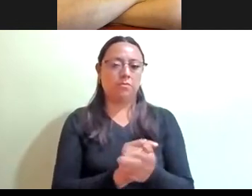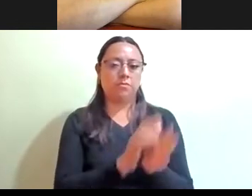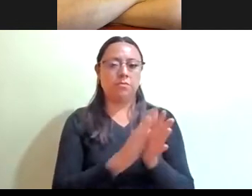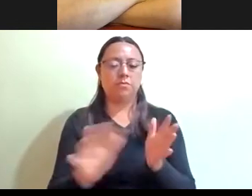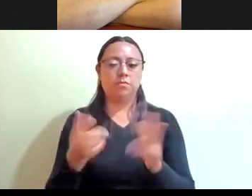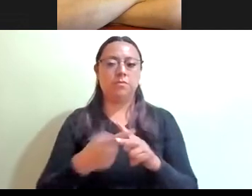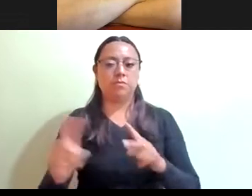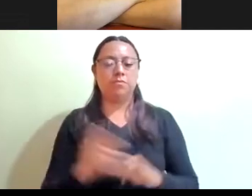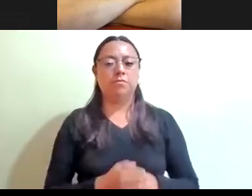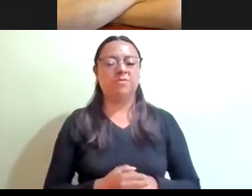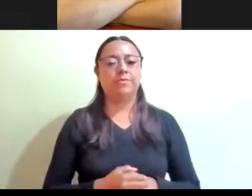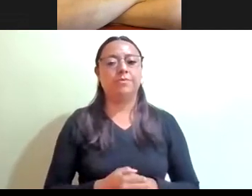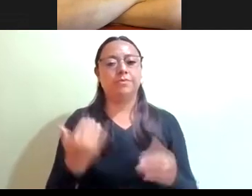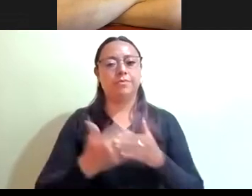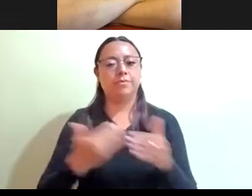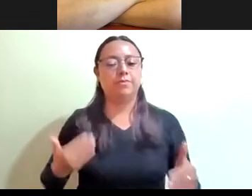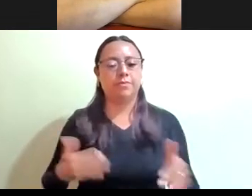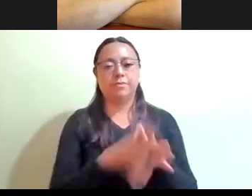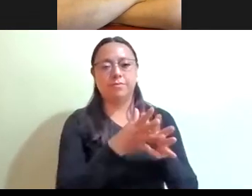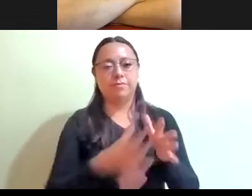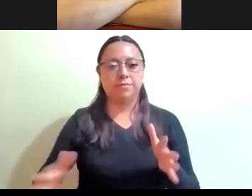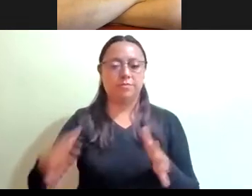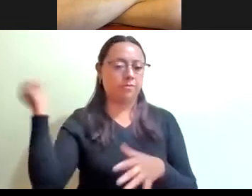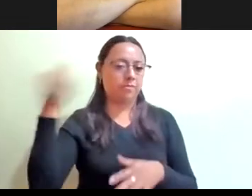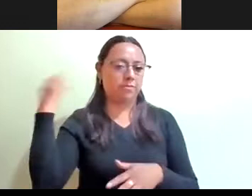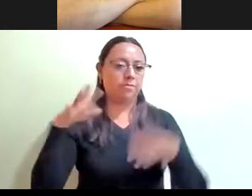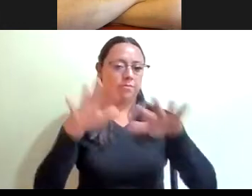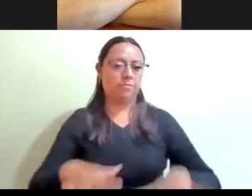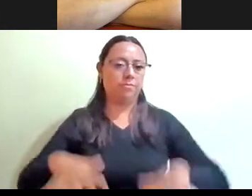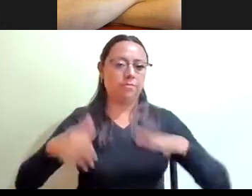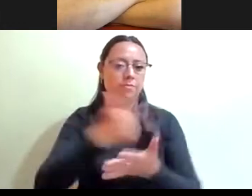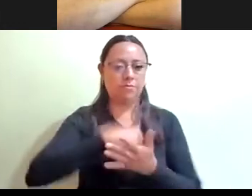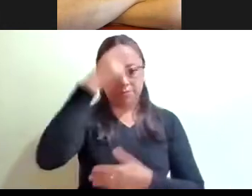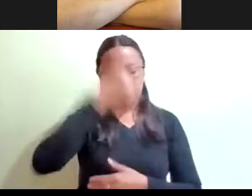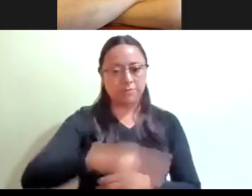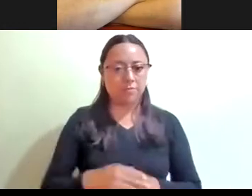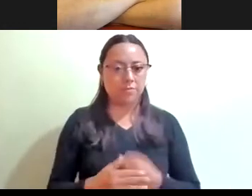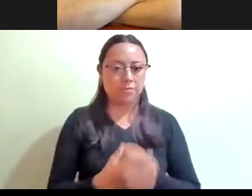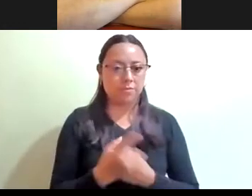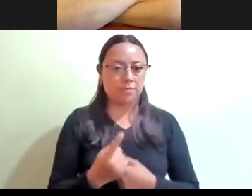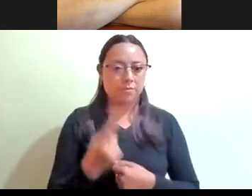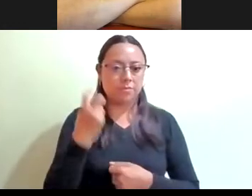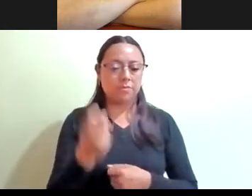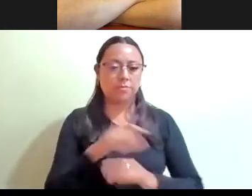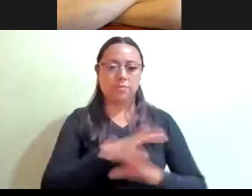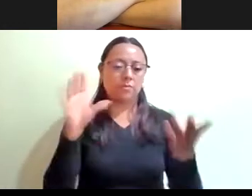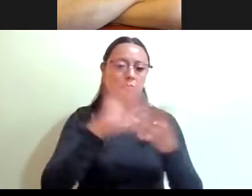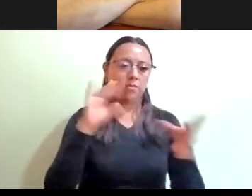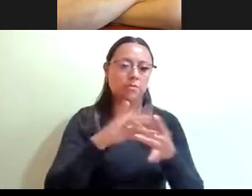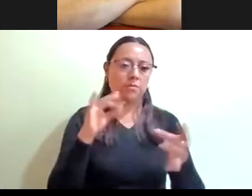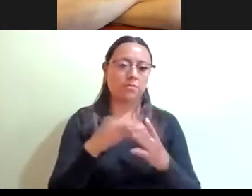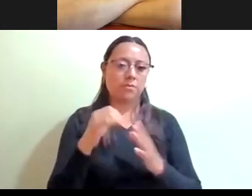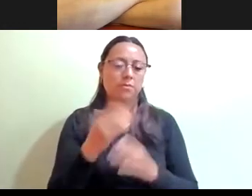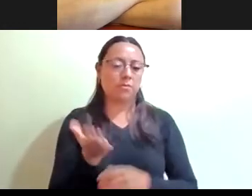anterior legislatura, en el que fue desahogada la solicitud de información a través del